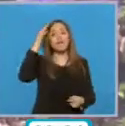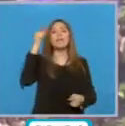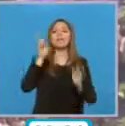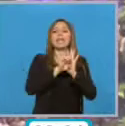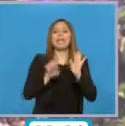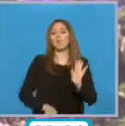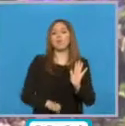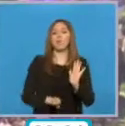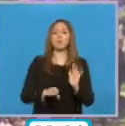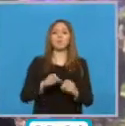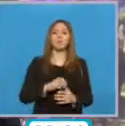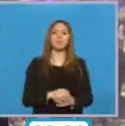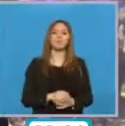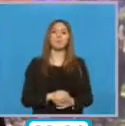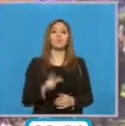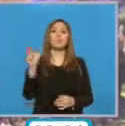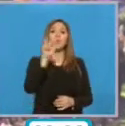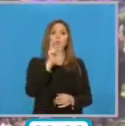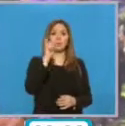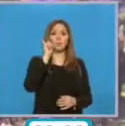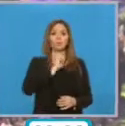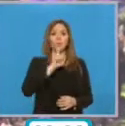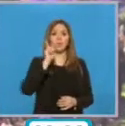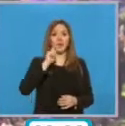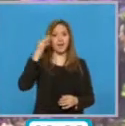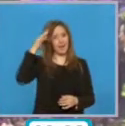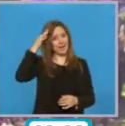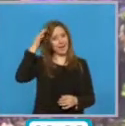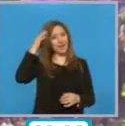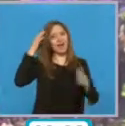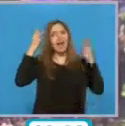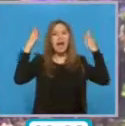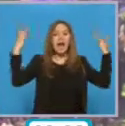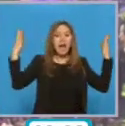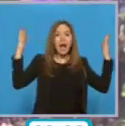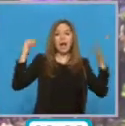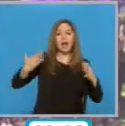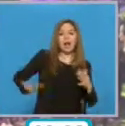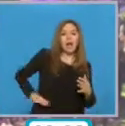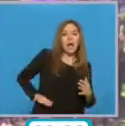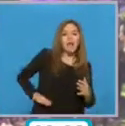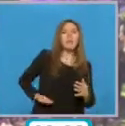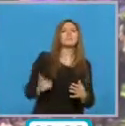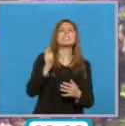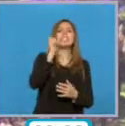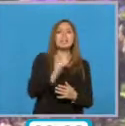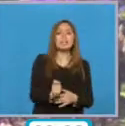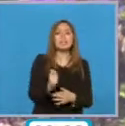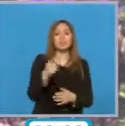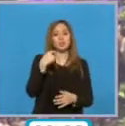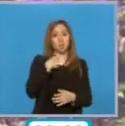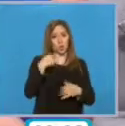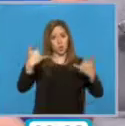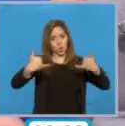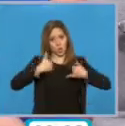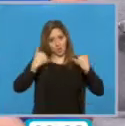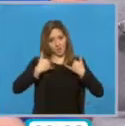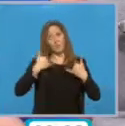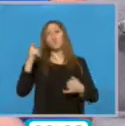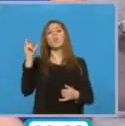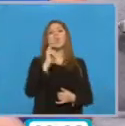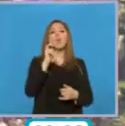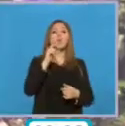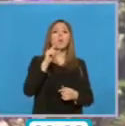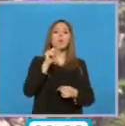ejemplo, cuando nosotros tener un cabello como muy abundante y muy largo es como un signo de soy joven, ¿no? Ah, sí. Y cuando nosotros